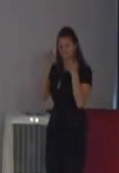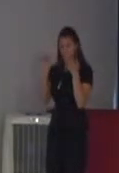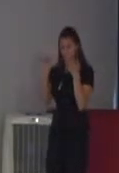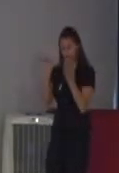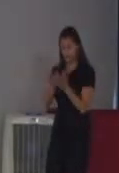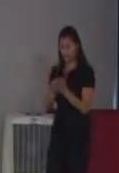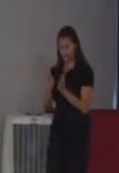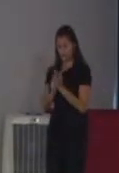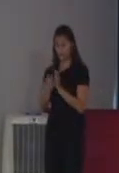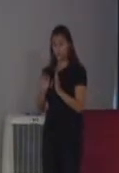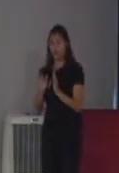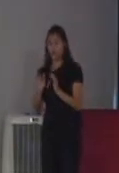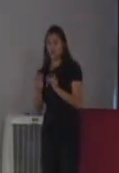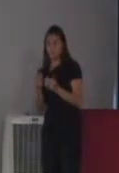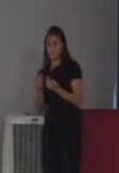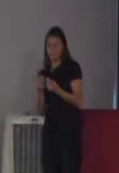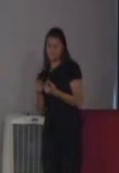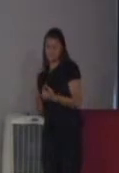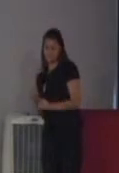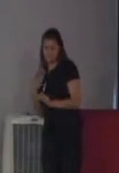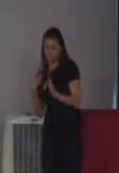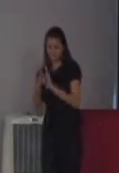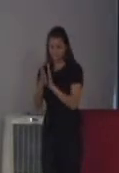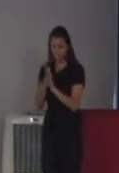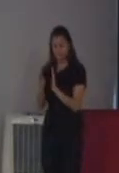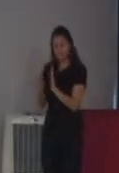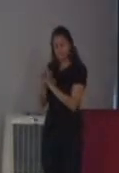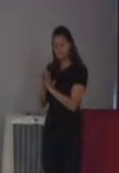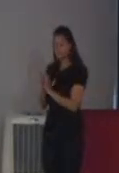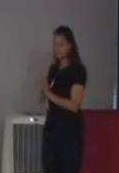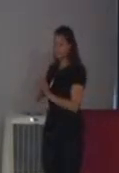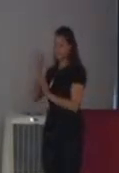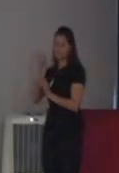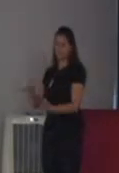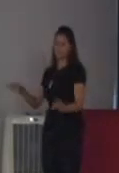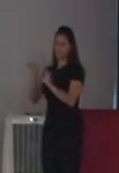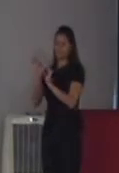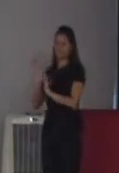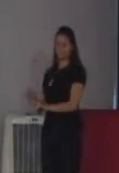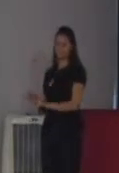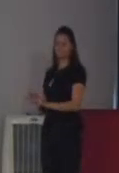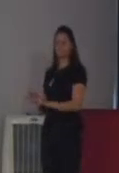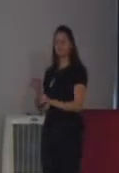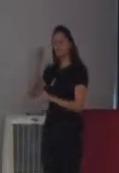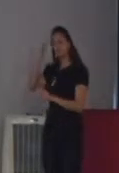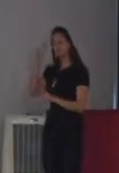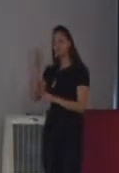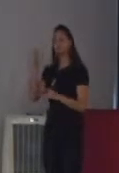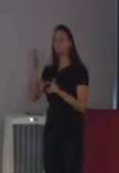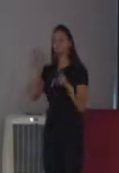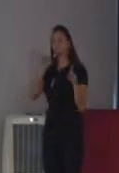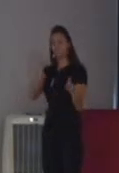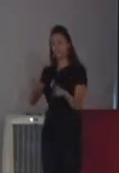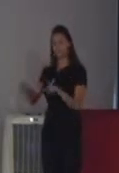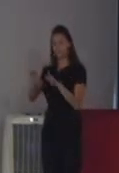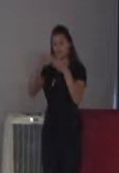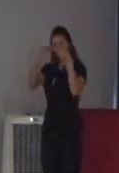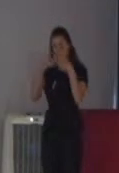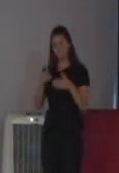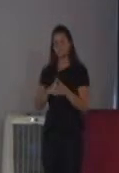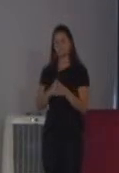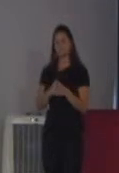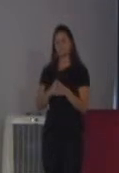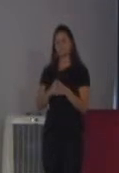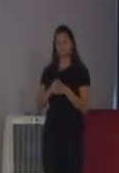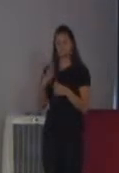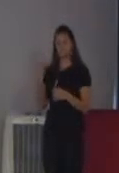cerrando, digamos, esta parte de mi intervención, es el elemento fundamental. Mientras que las personas con discapacidad no